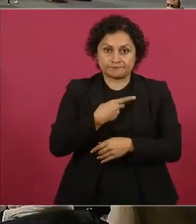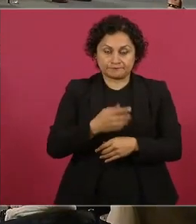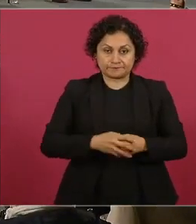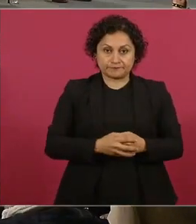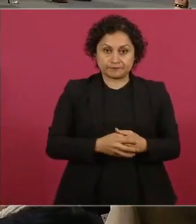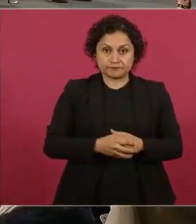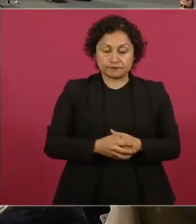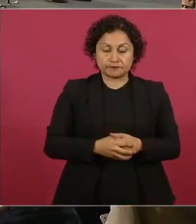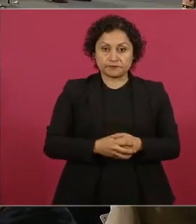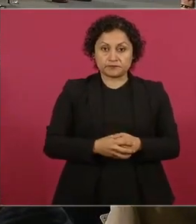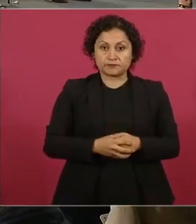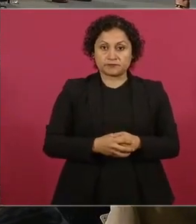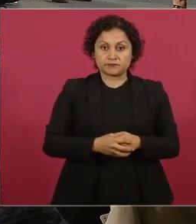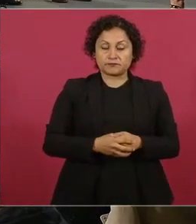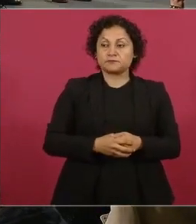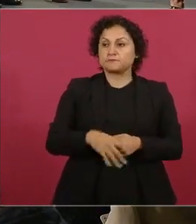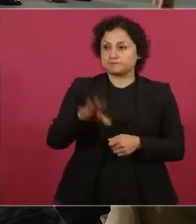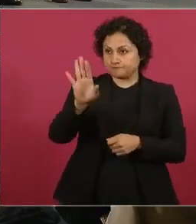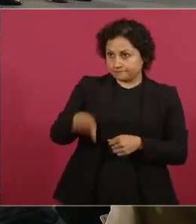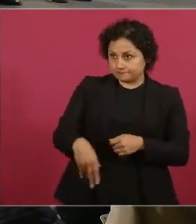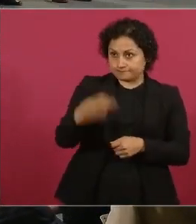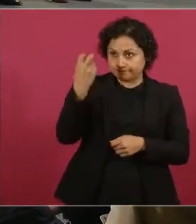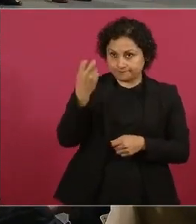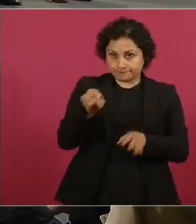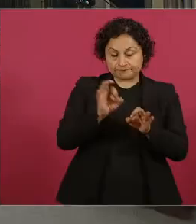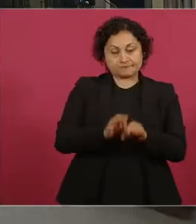Que es algo muy importante. Adelante.